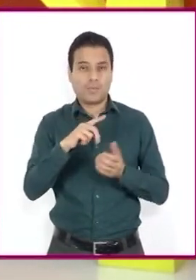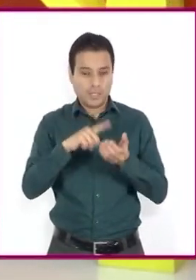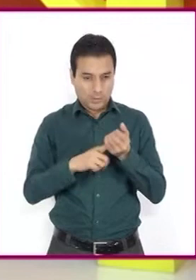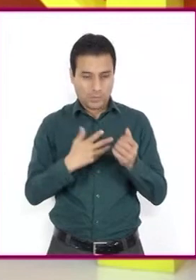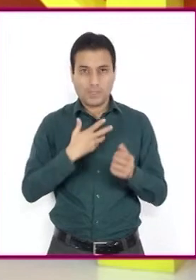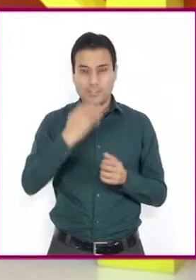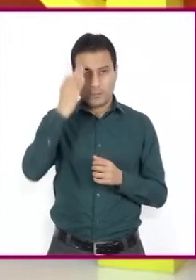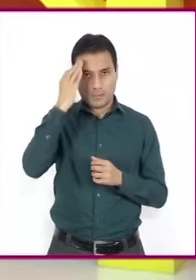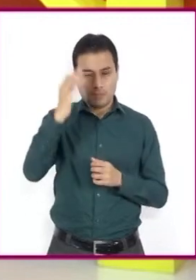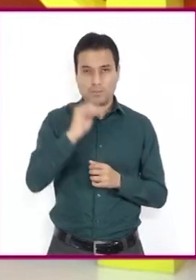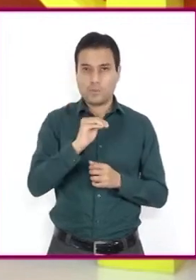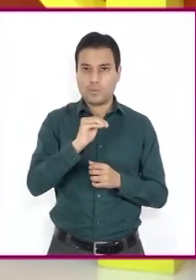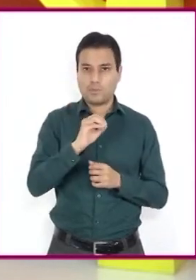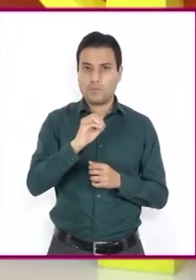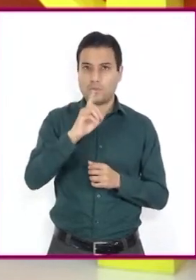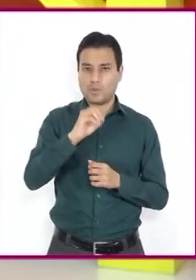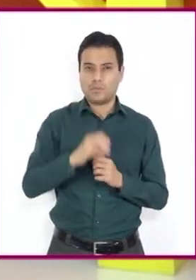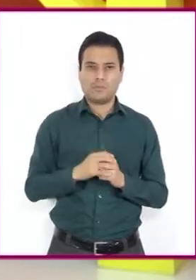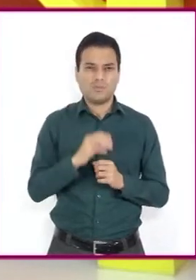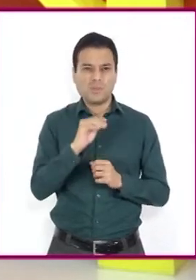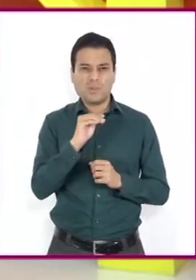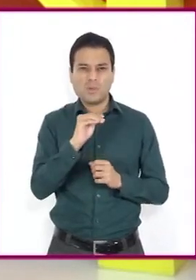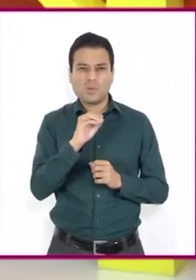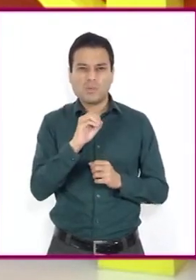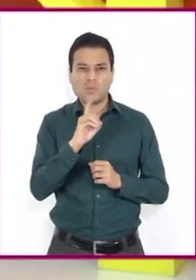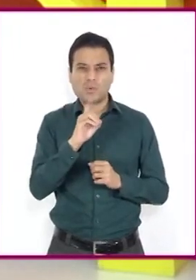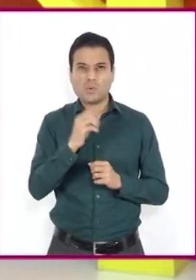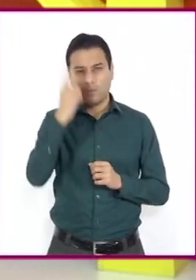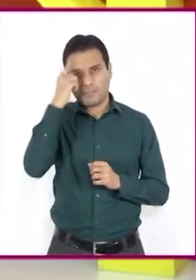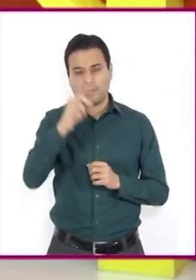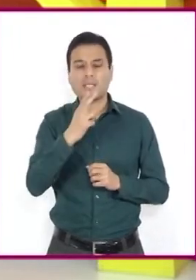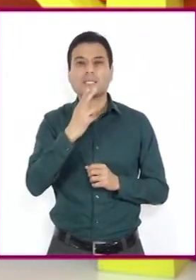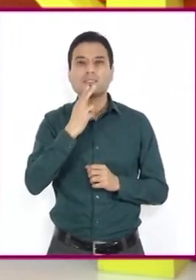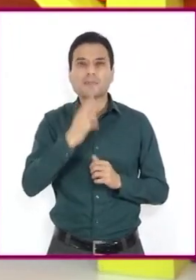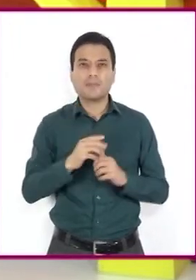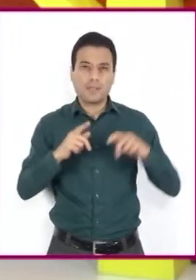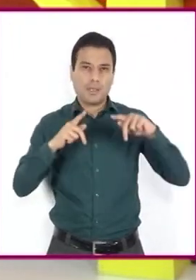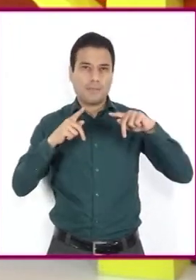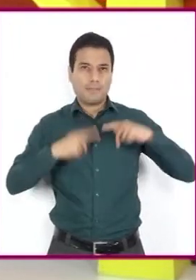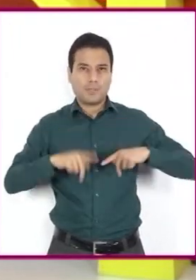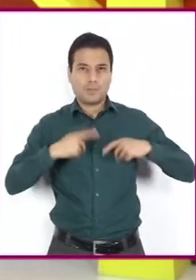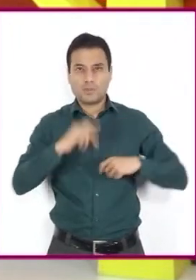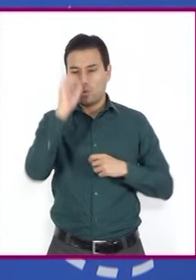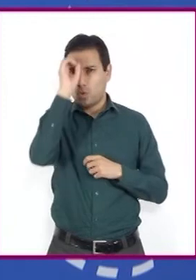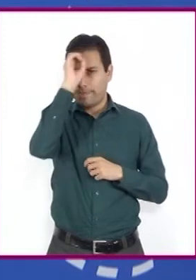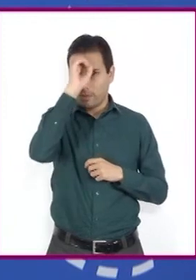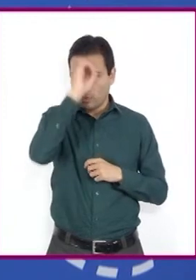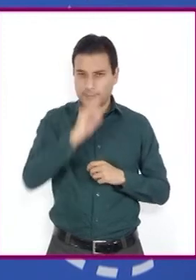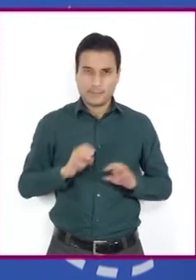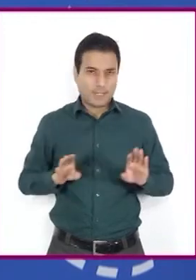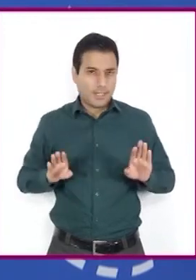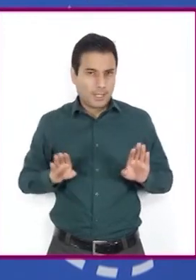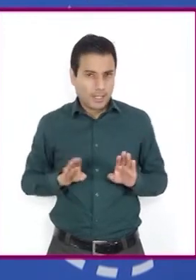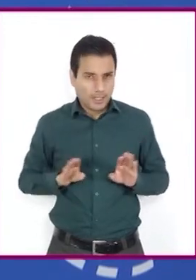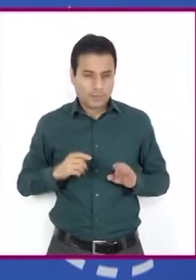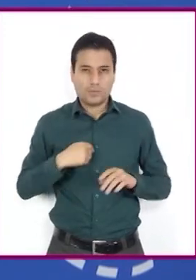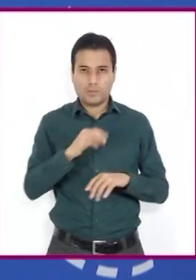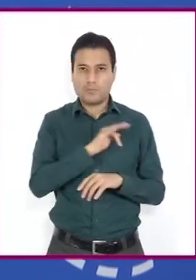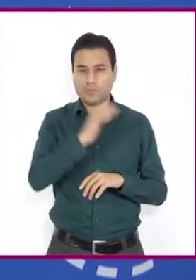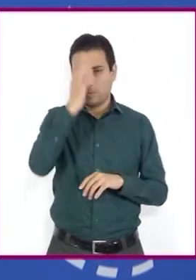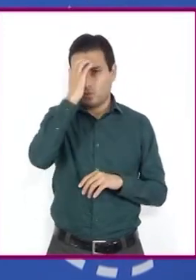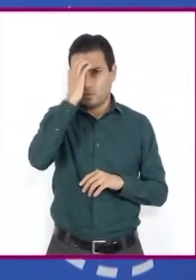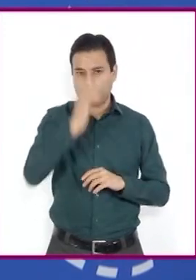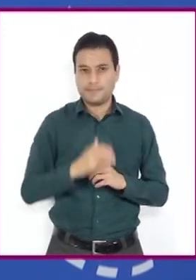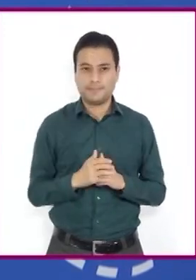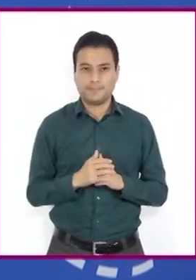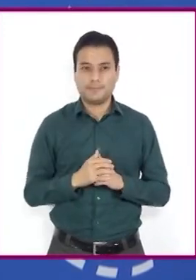nota, que los modos verbales sirven para revelar las actitudes y las opiniones del hablante ante de lo que se dice.